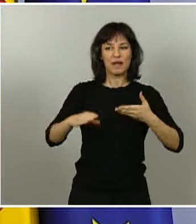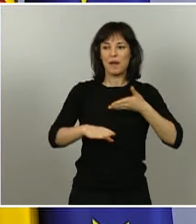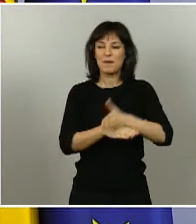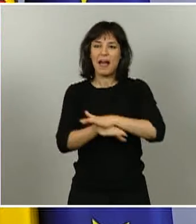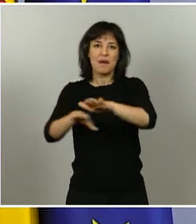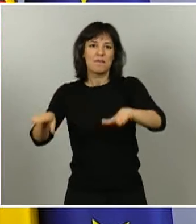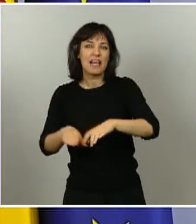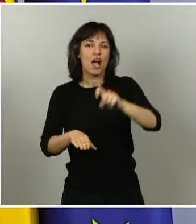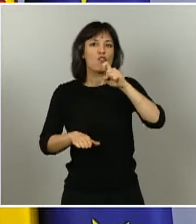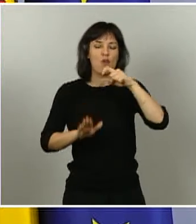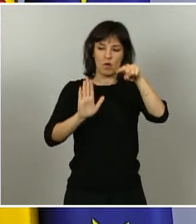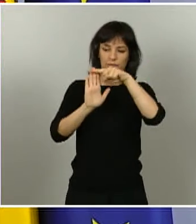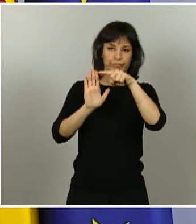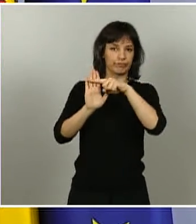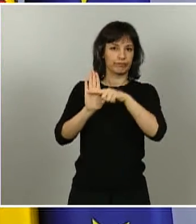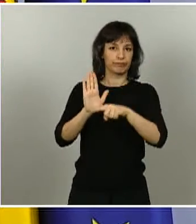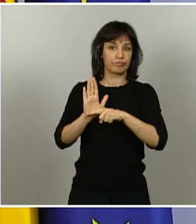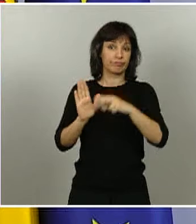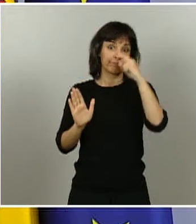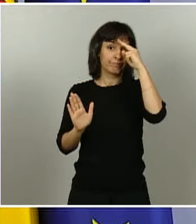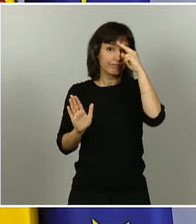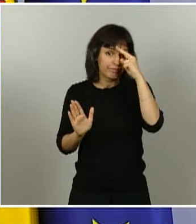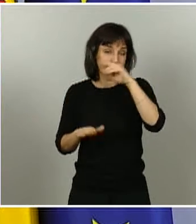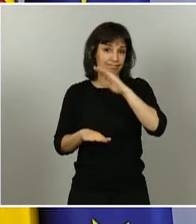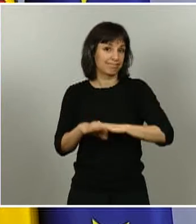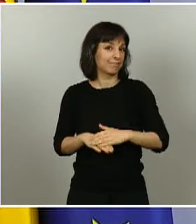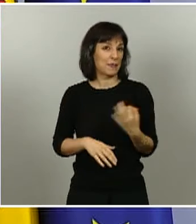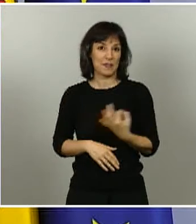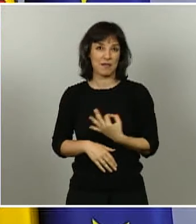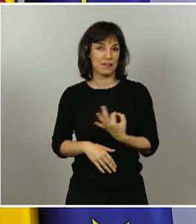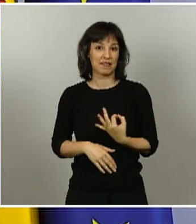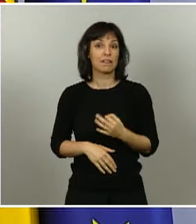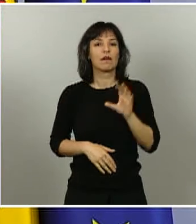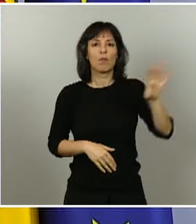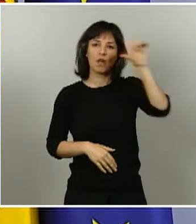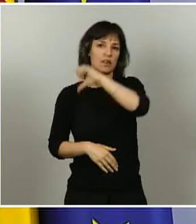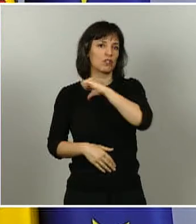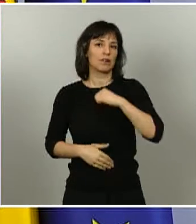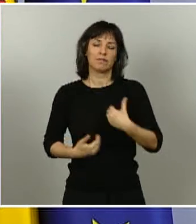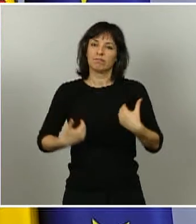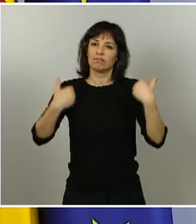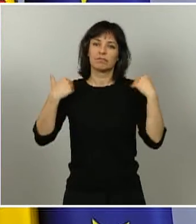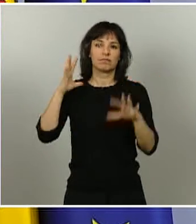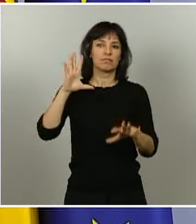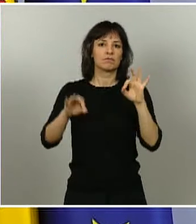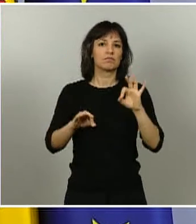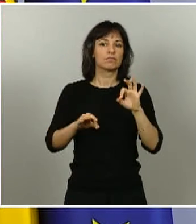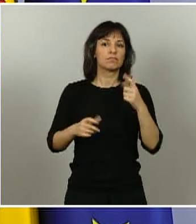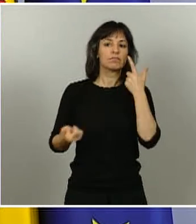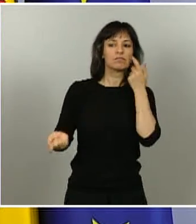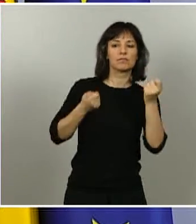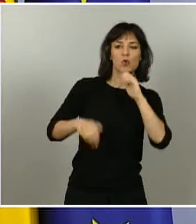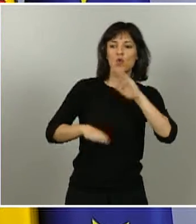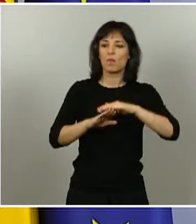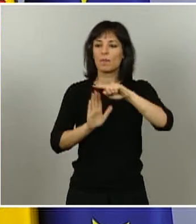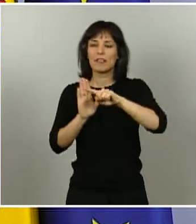Hay que respetar estas medidas y corresponderá a las comunidades autónomas determinar cómo se vela por el cumplimiento de las mismas. Ahí jugar un papel